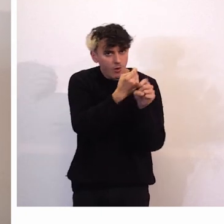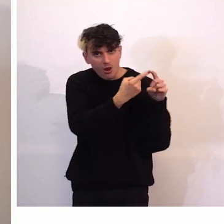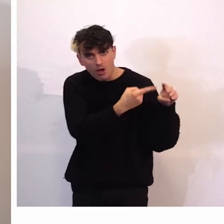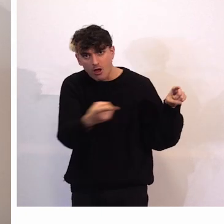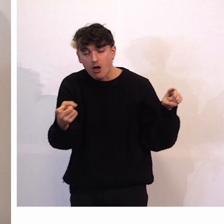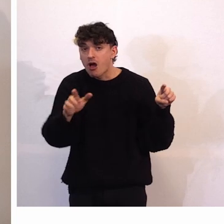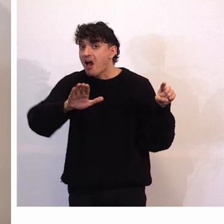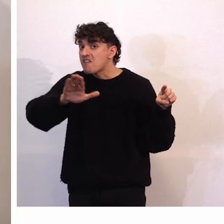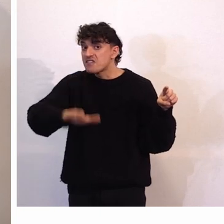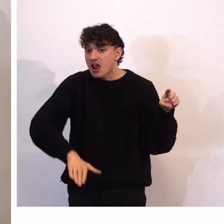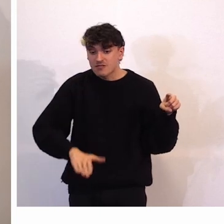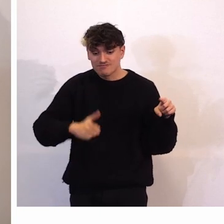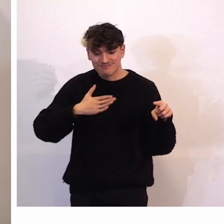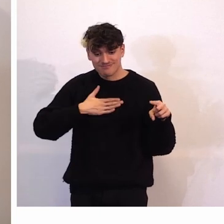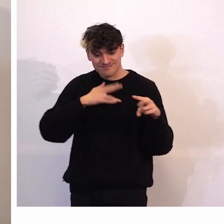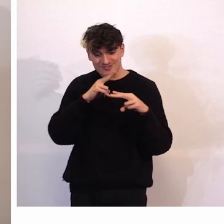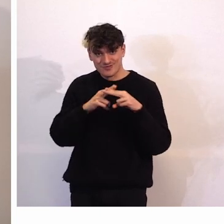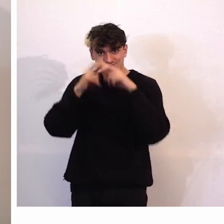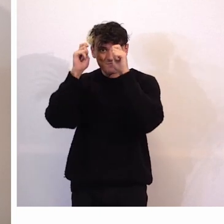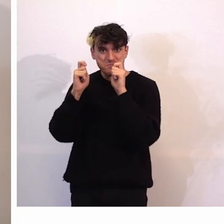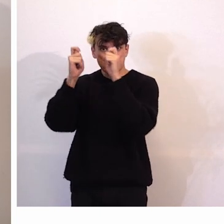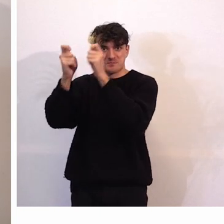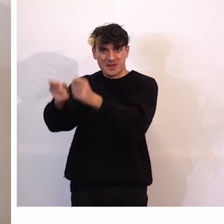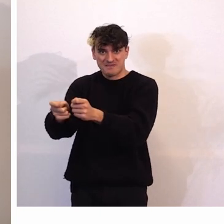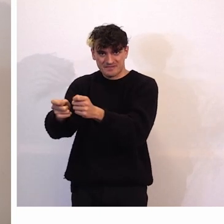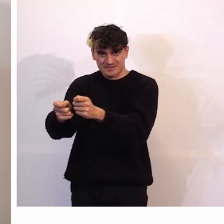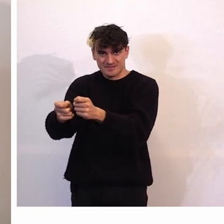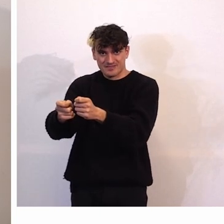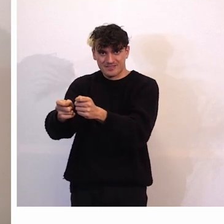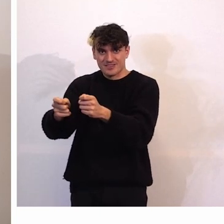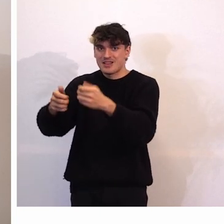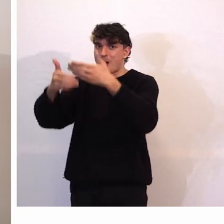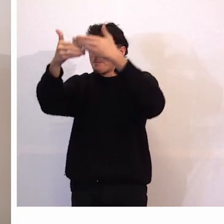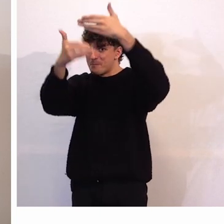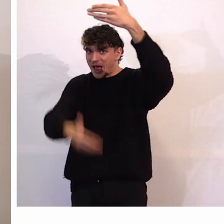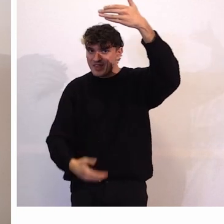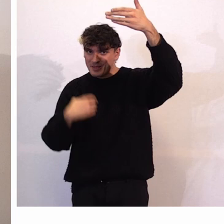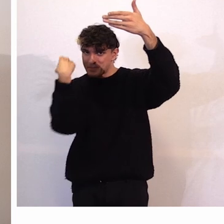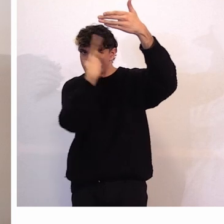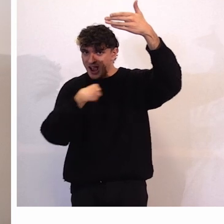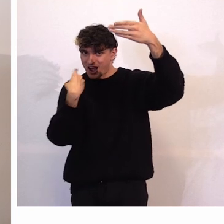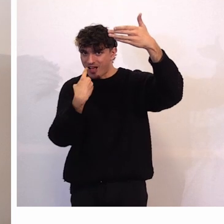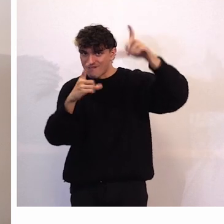nombre y mi cara allí en toda la pared también.